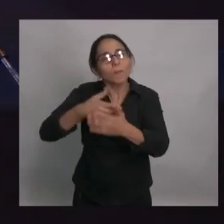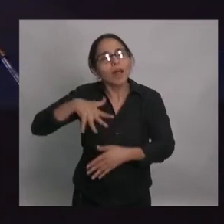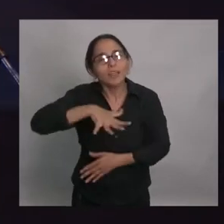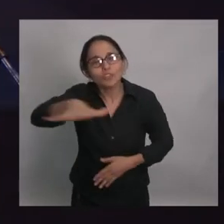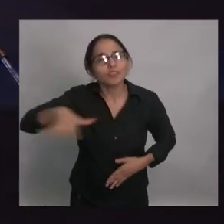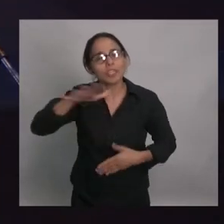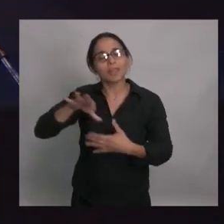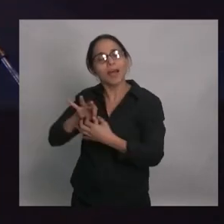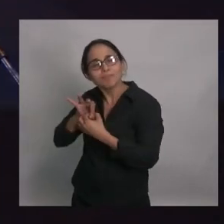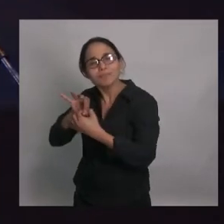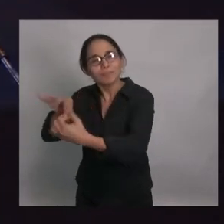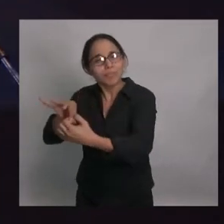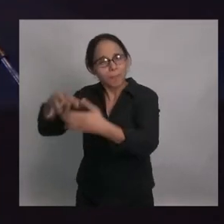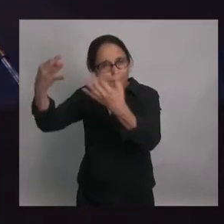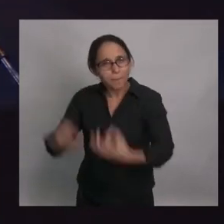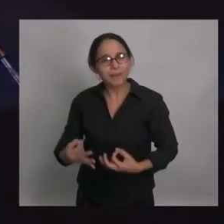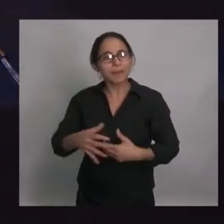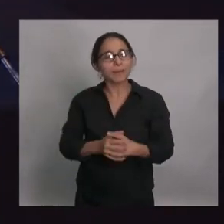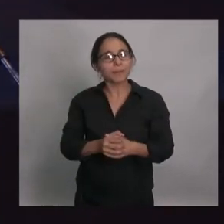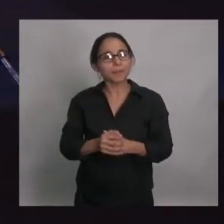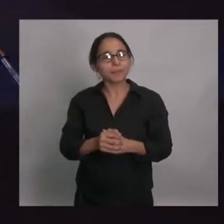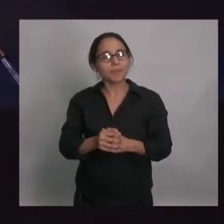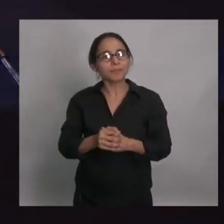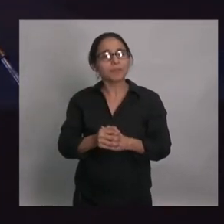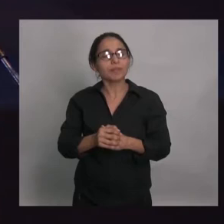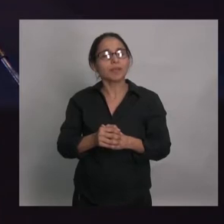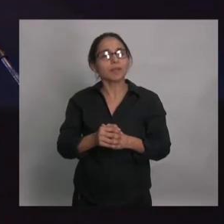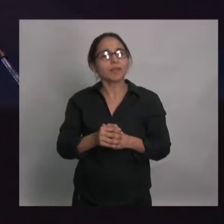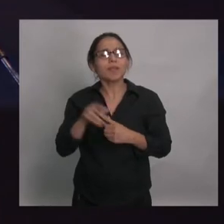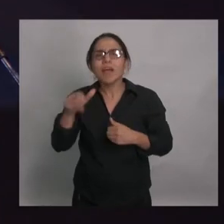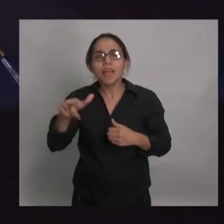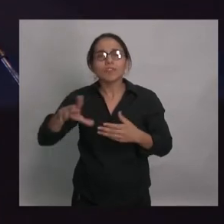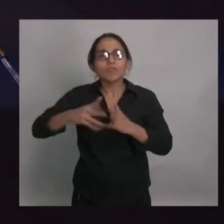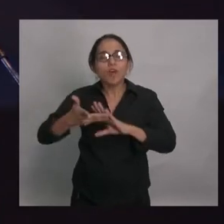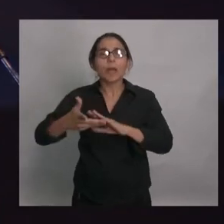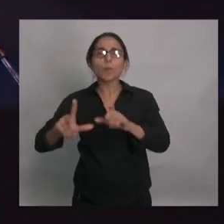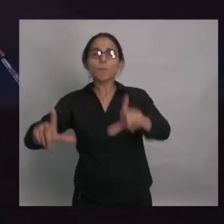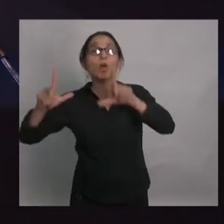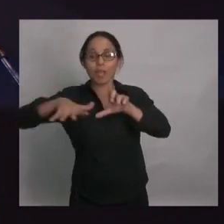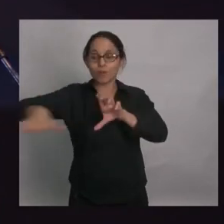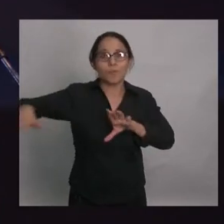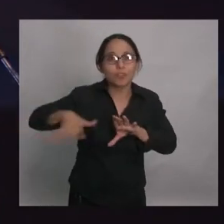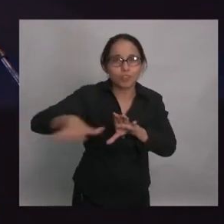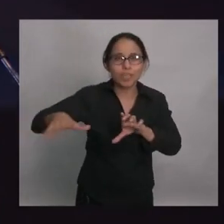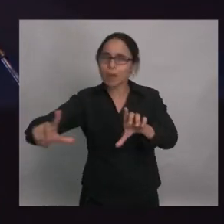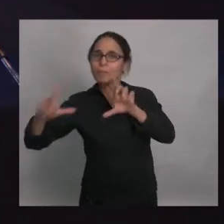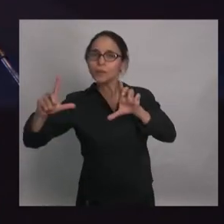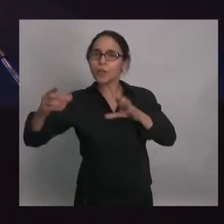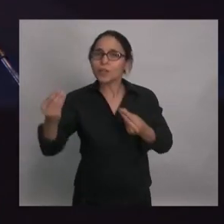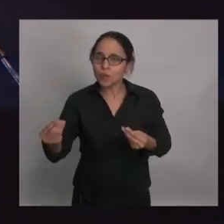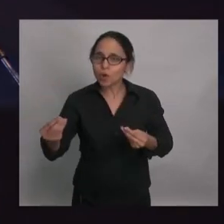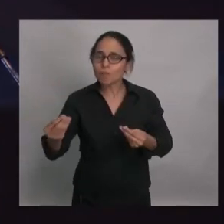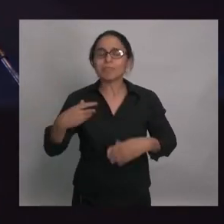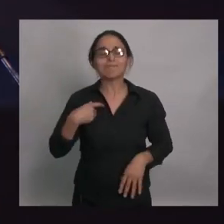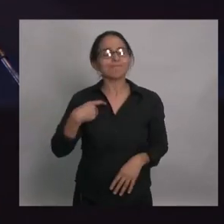popular la cuestión es entonces cómo lograr ese pleno protagonismo estoy convencida que es